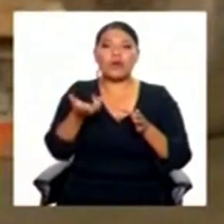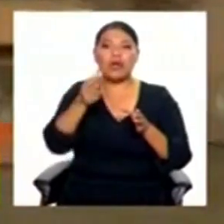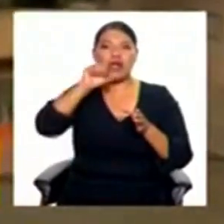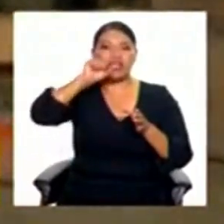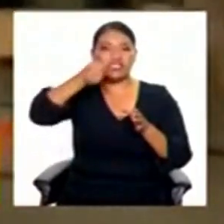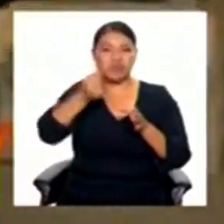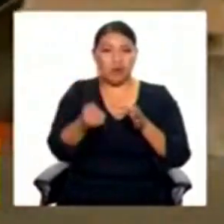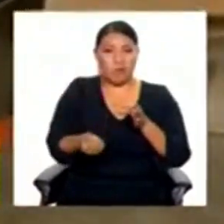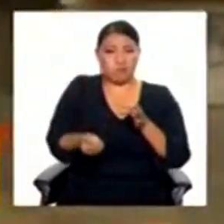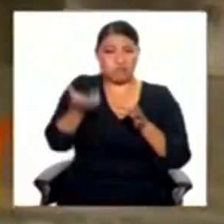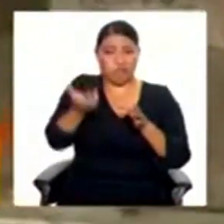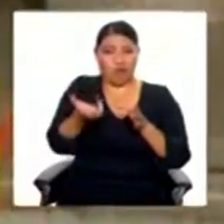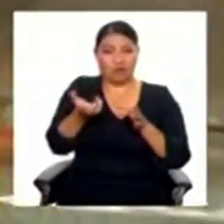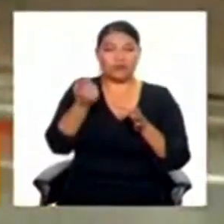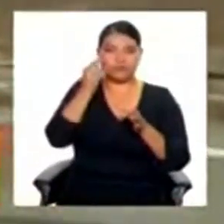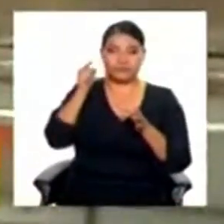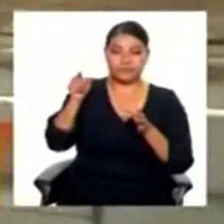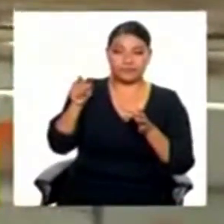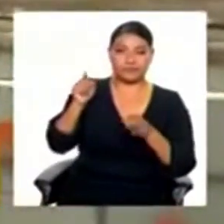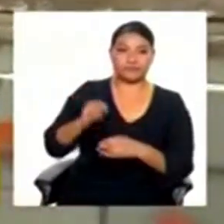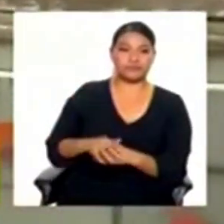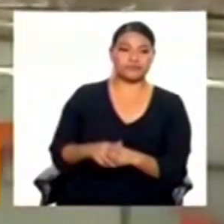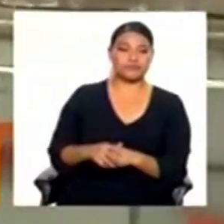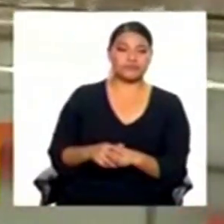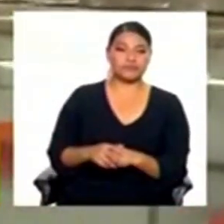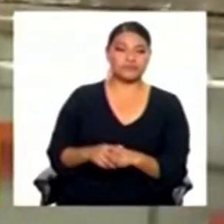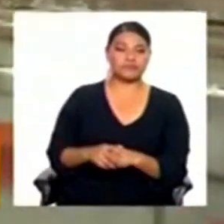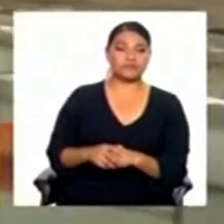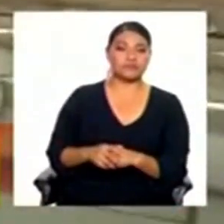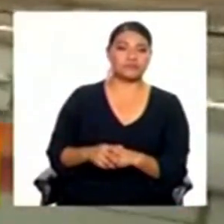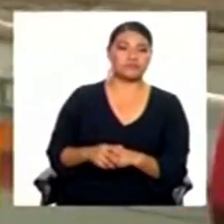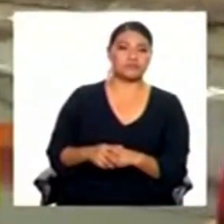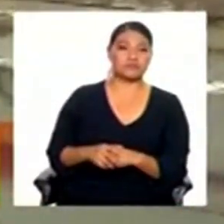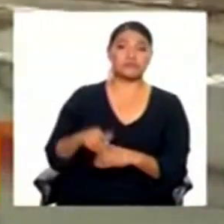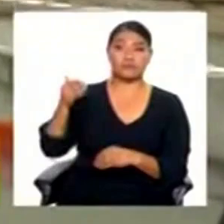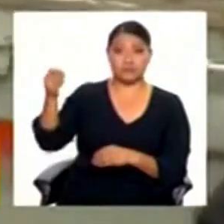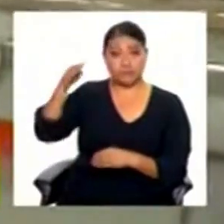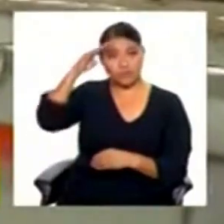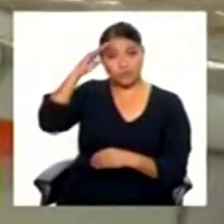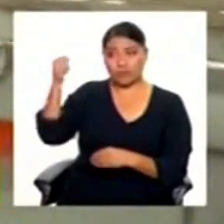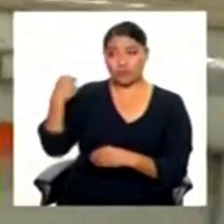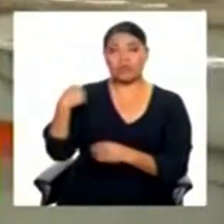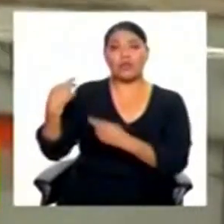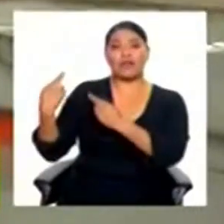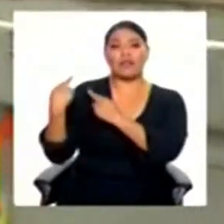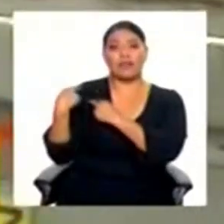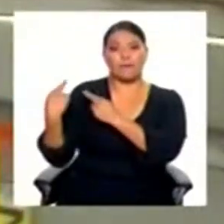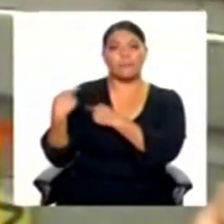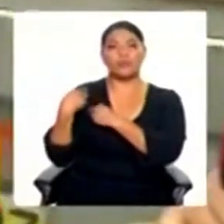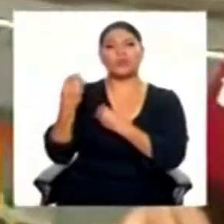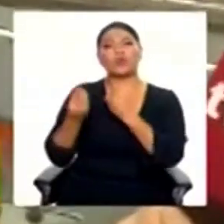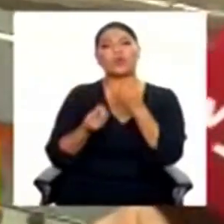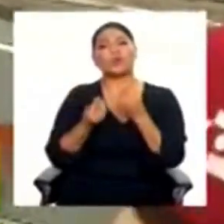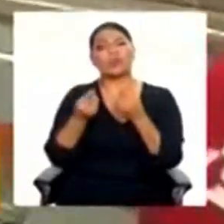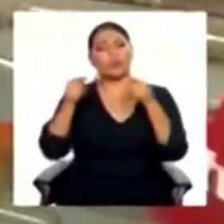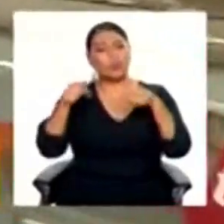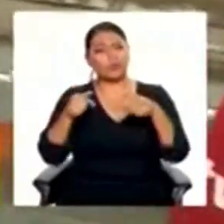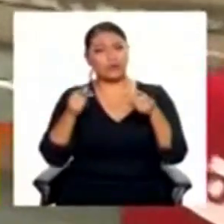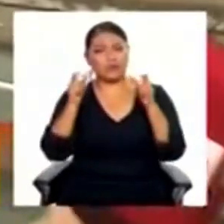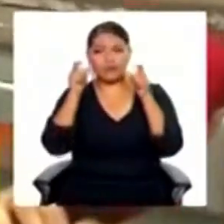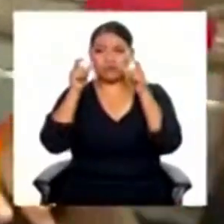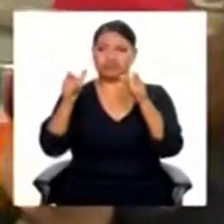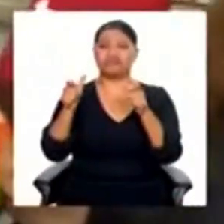general Denis Rodríguez, que es el que está a cargo de este operativo, nos va a contar cómo se produjo, ¿no?, esta intervención. ¿Cómo